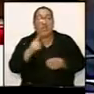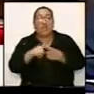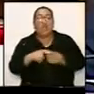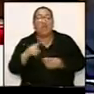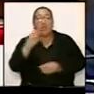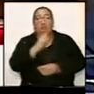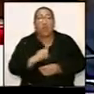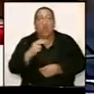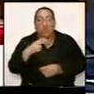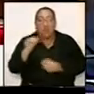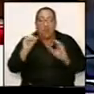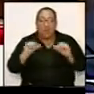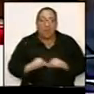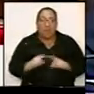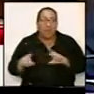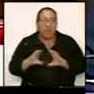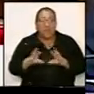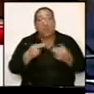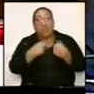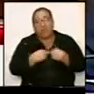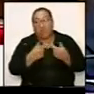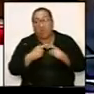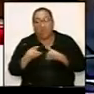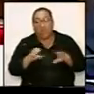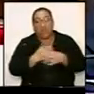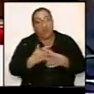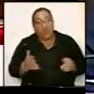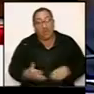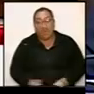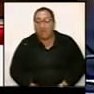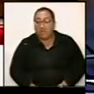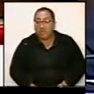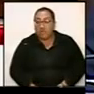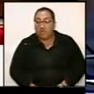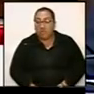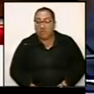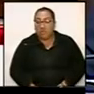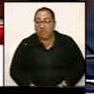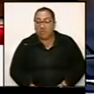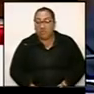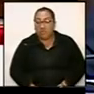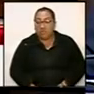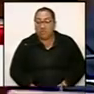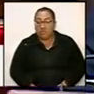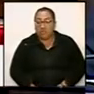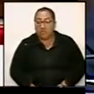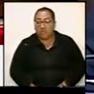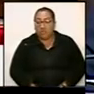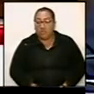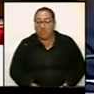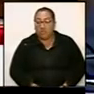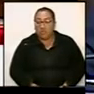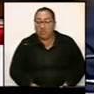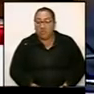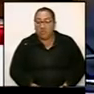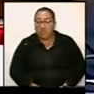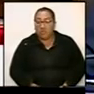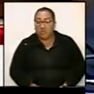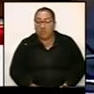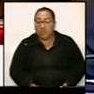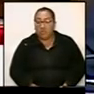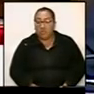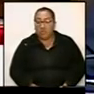normal, pero ya empiezan a ser responsables cuando no hacen nada para cambiar ese destino, señor presidente. Quiero